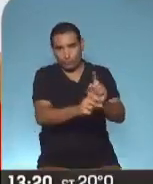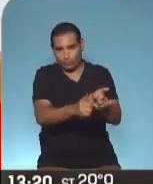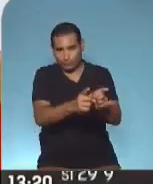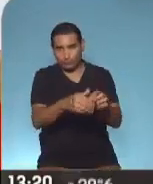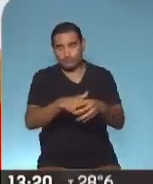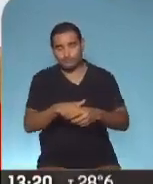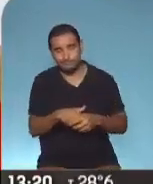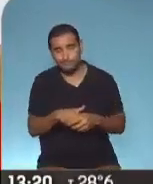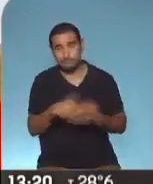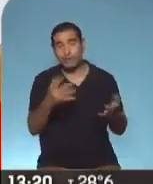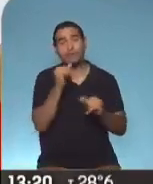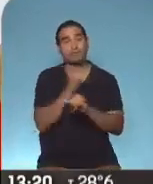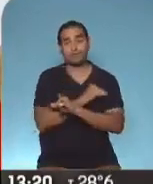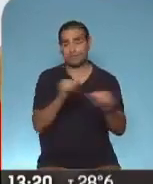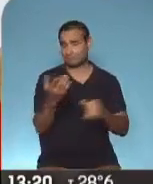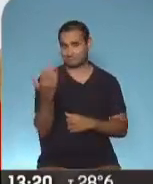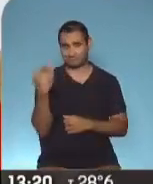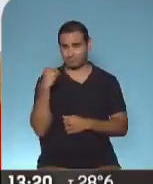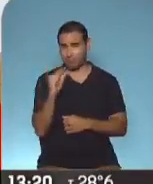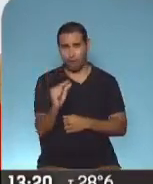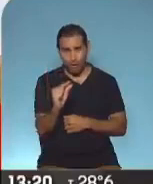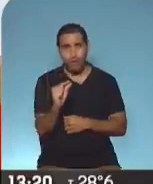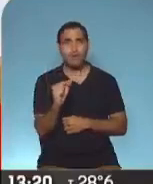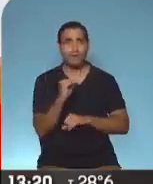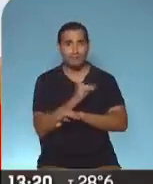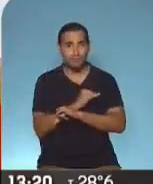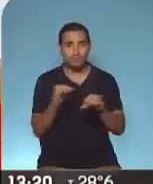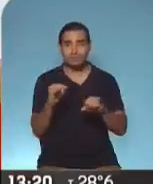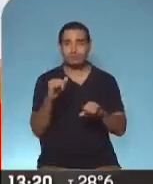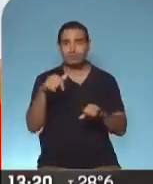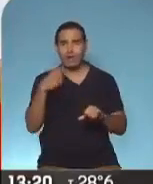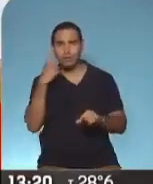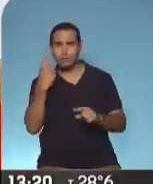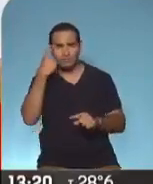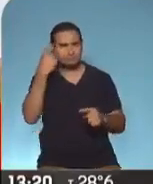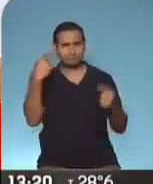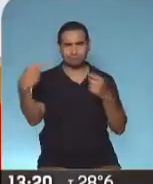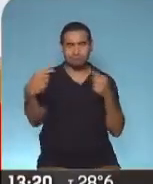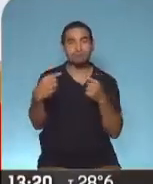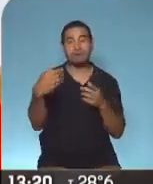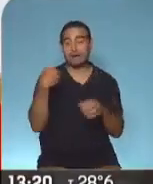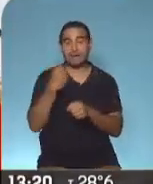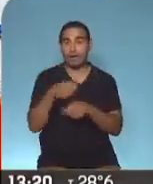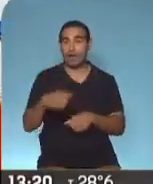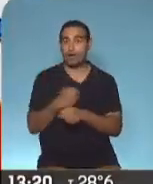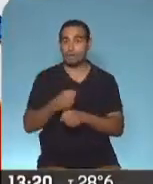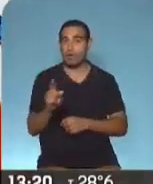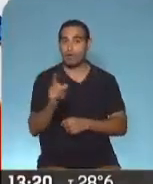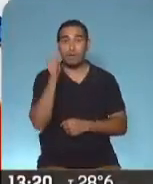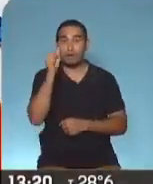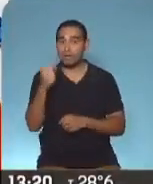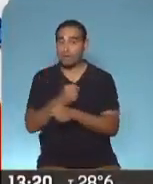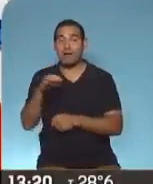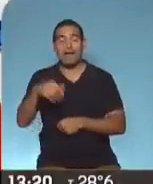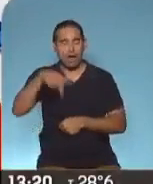médico. La información se conoció hace minutos nada más, hubo una suerte de discrepancia porque hasta hace segundos nada más no lo confirmaba Mar del Plata, pero ahora